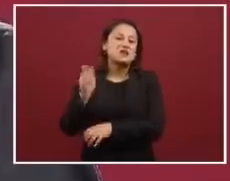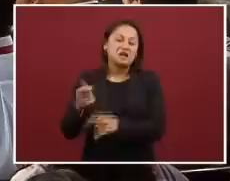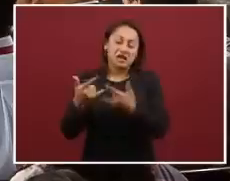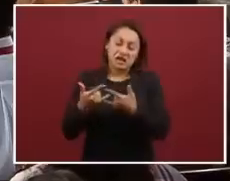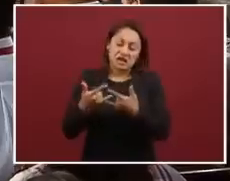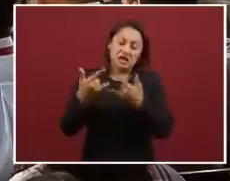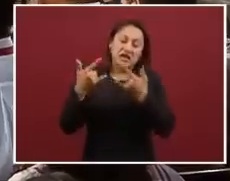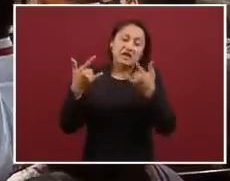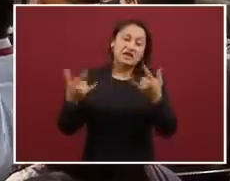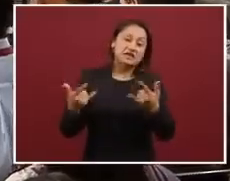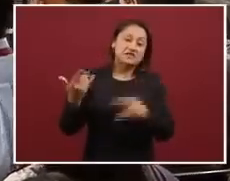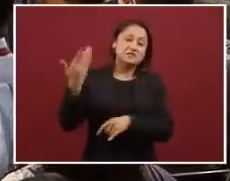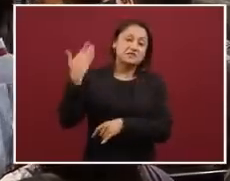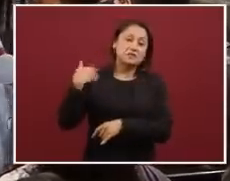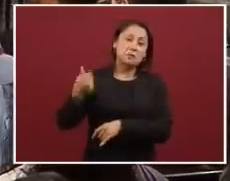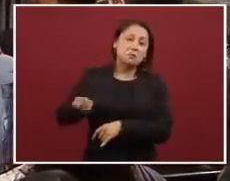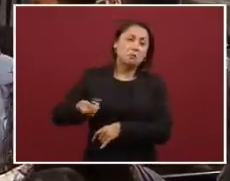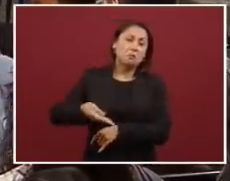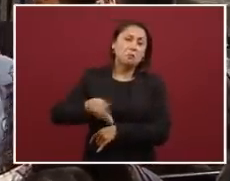es la que enseña.